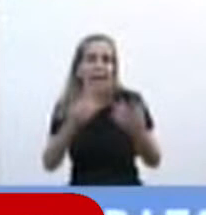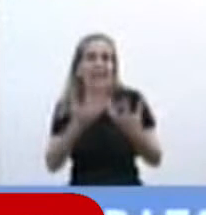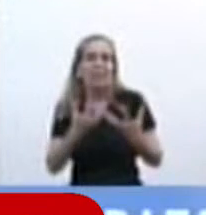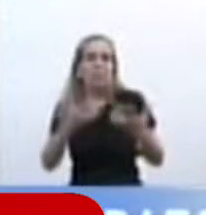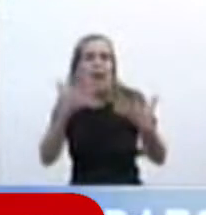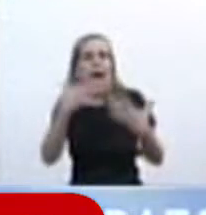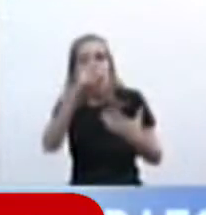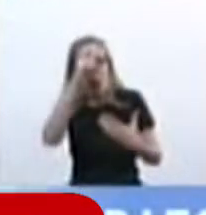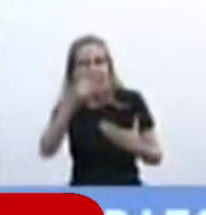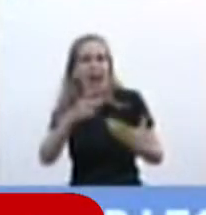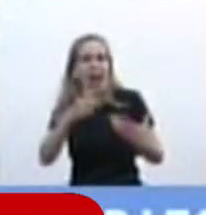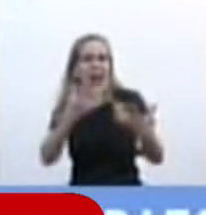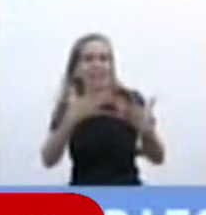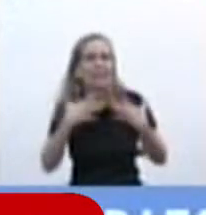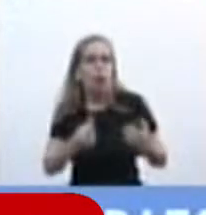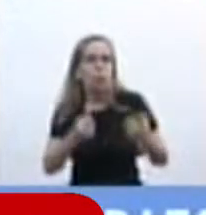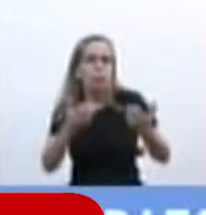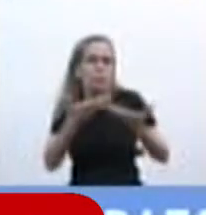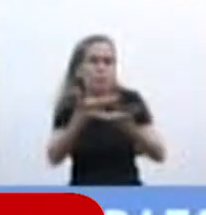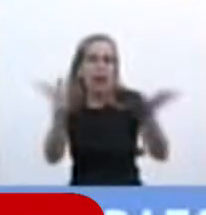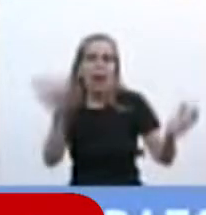salud a todas las mujeres.